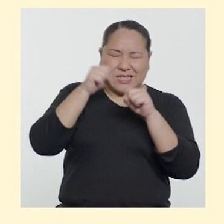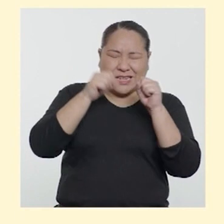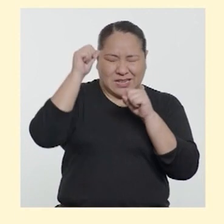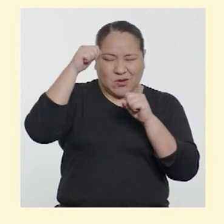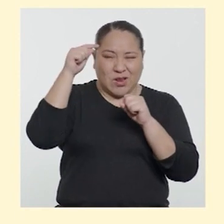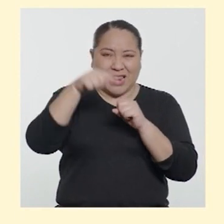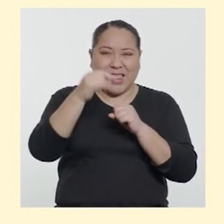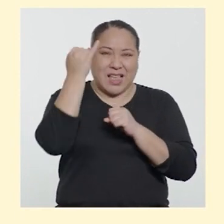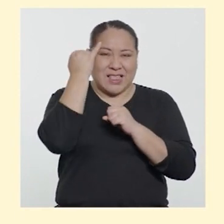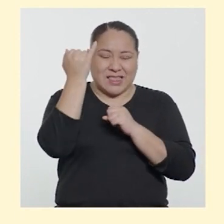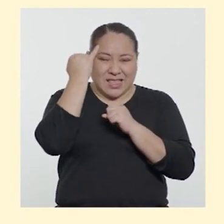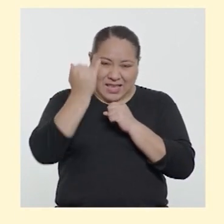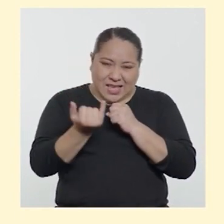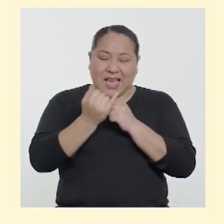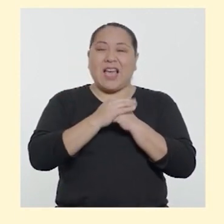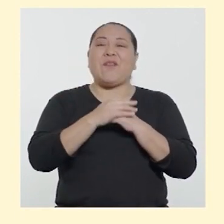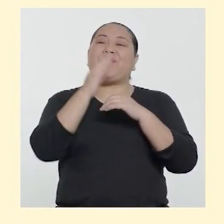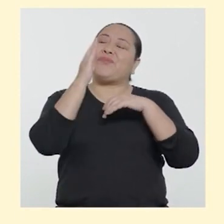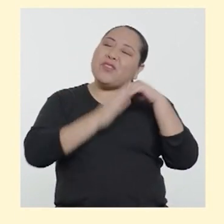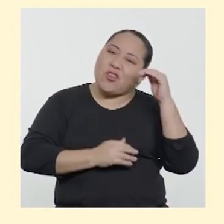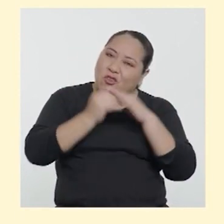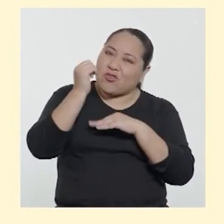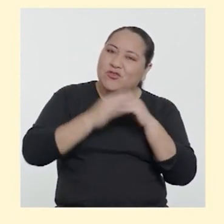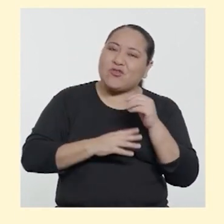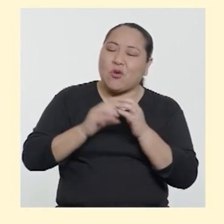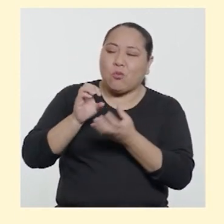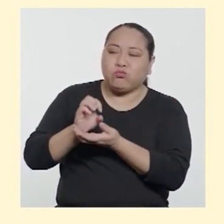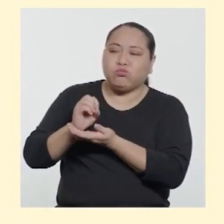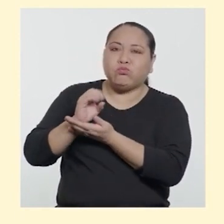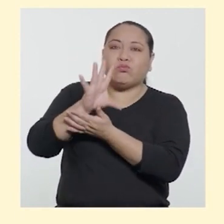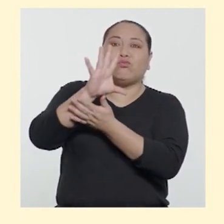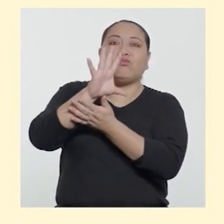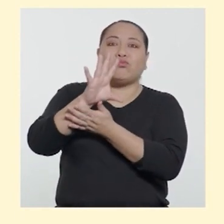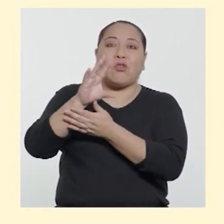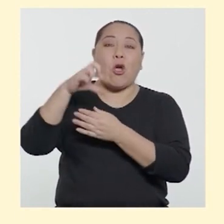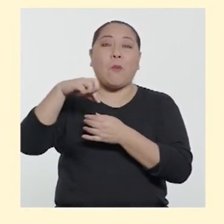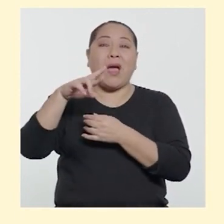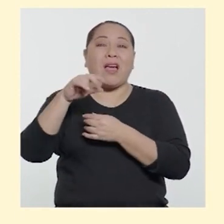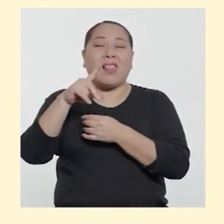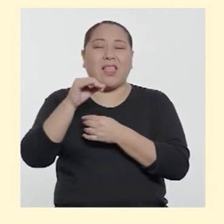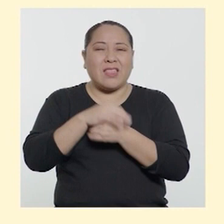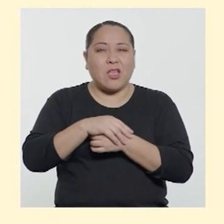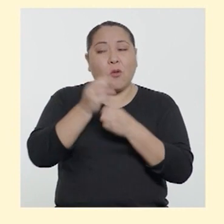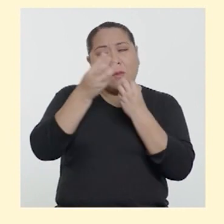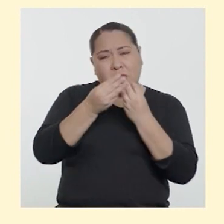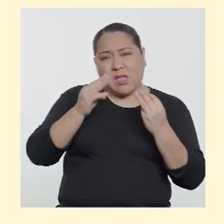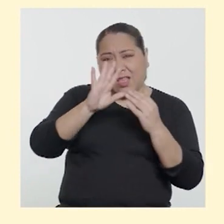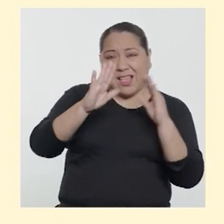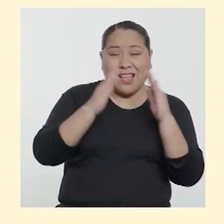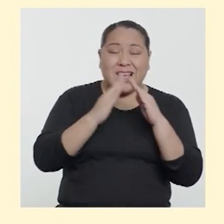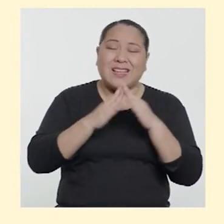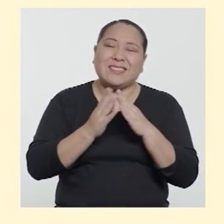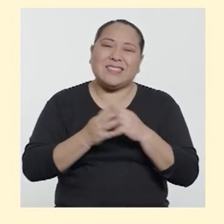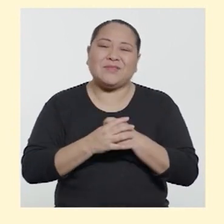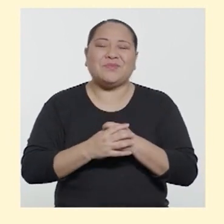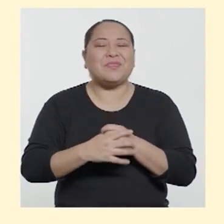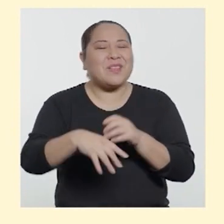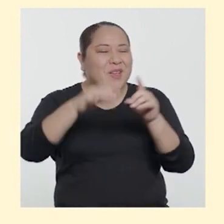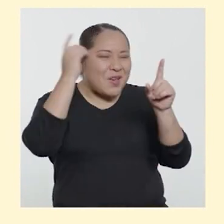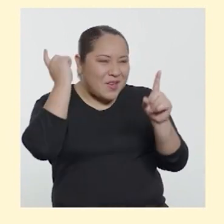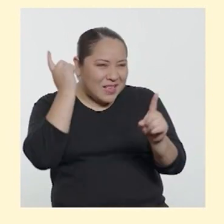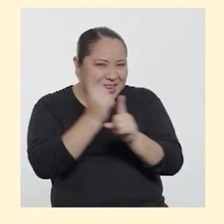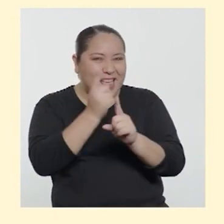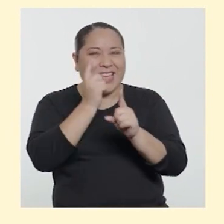Yo me acuerdo. Nuestra idea fue construir un parlante con material que tengamos en casa.